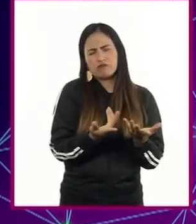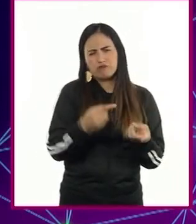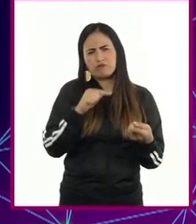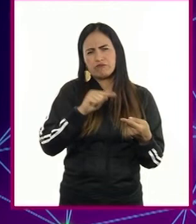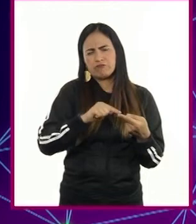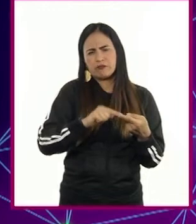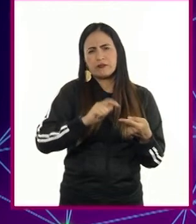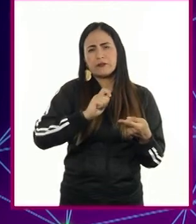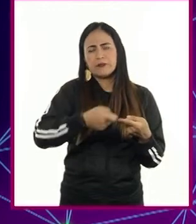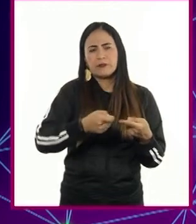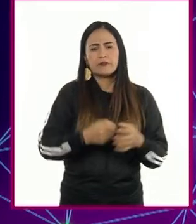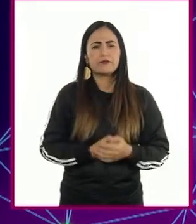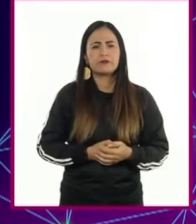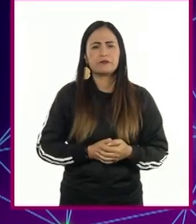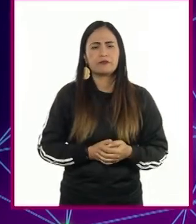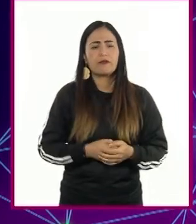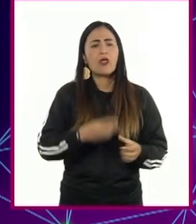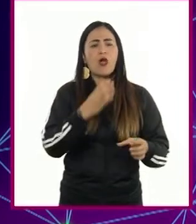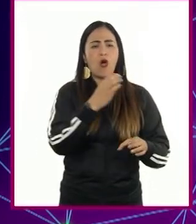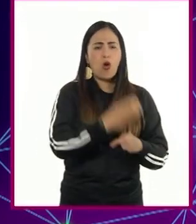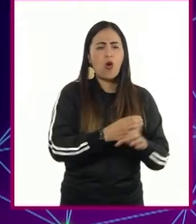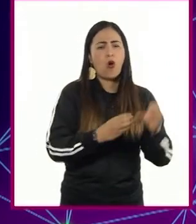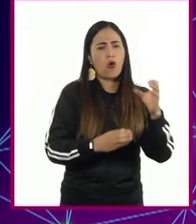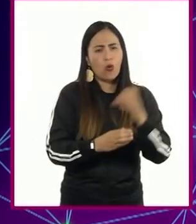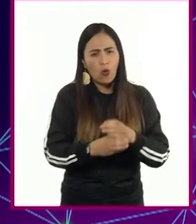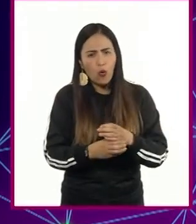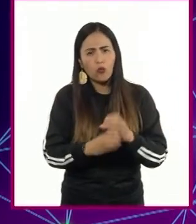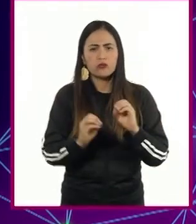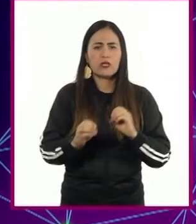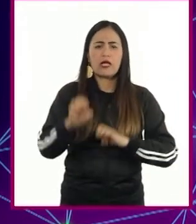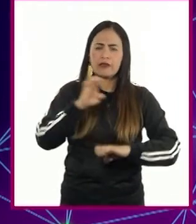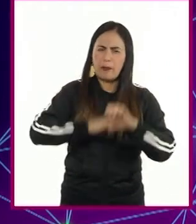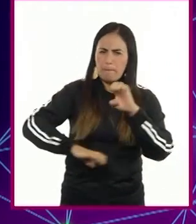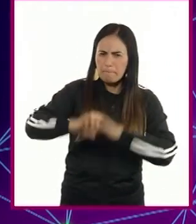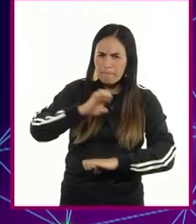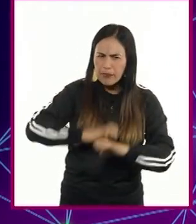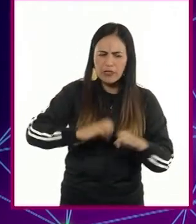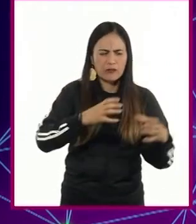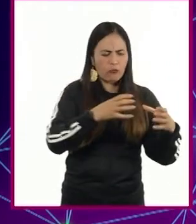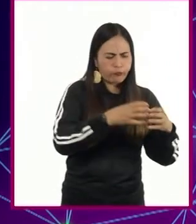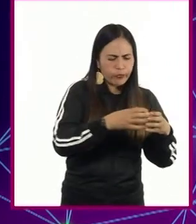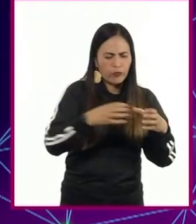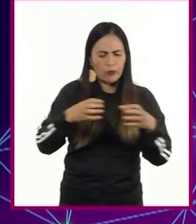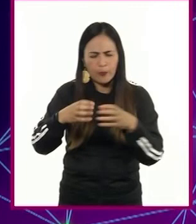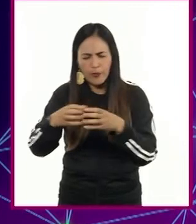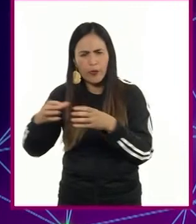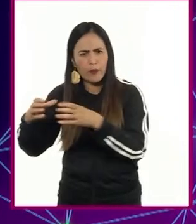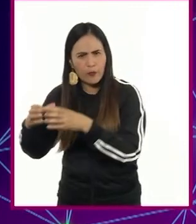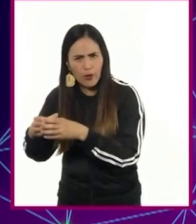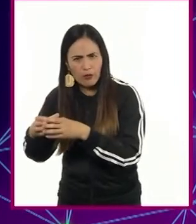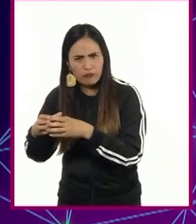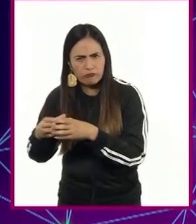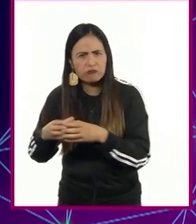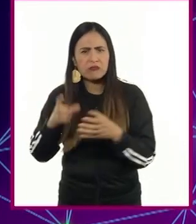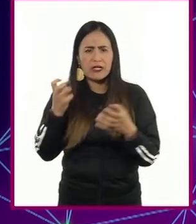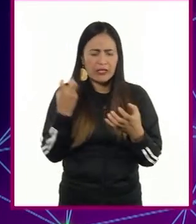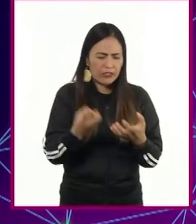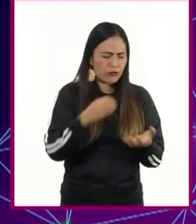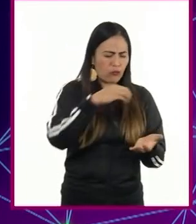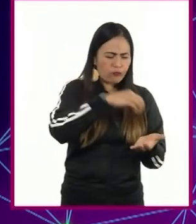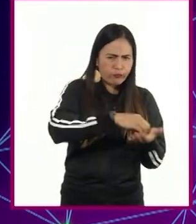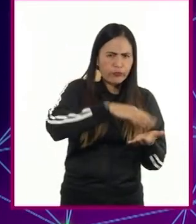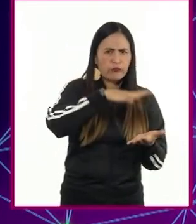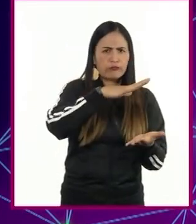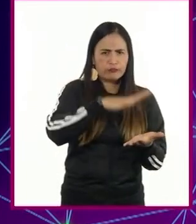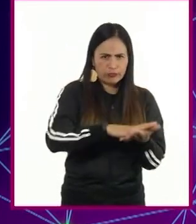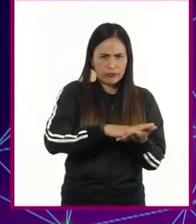es decir, mercancías, empresas, etc., a modo de tener una anotación general